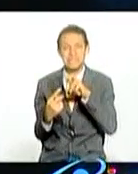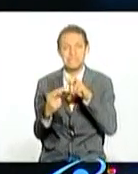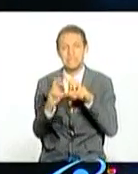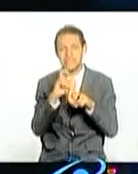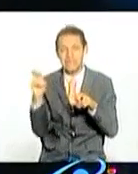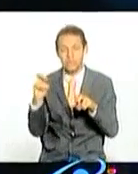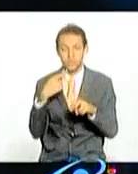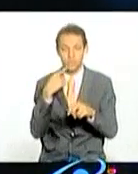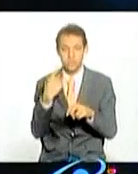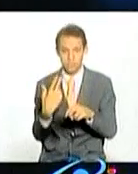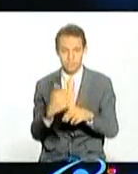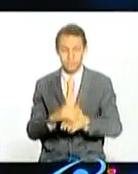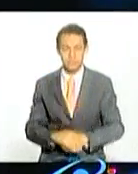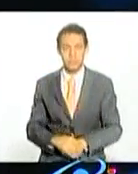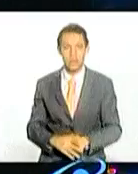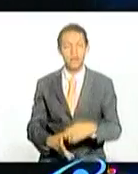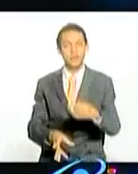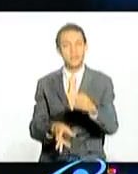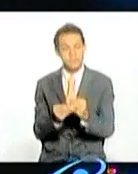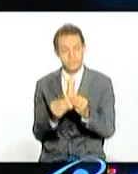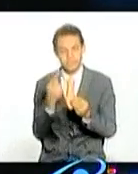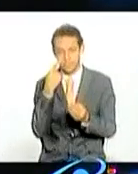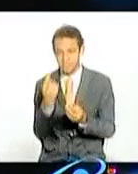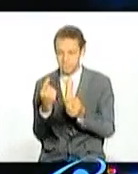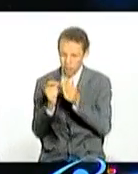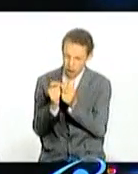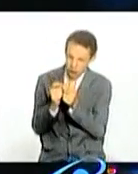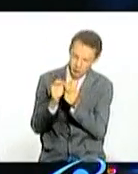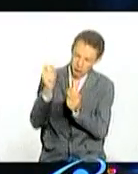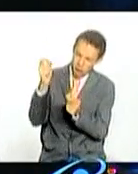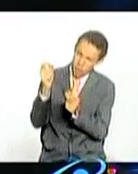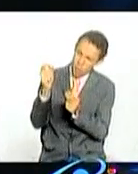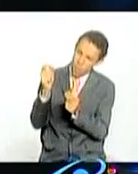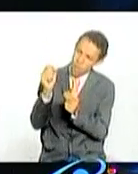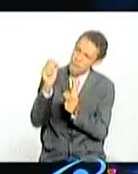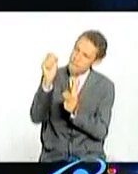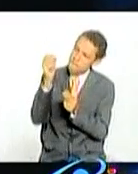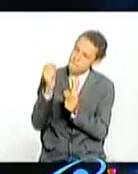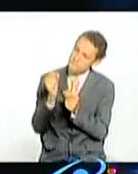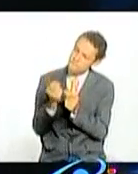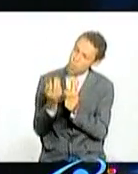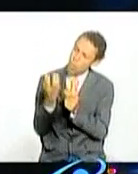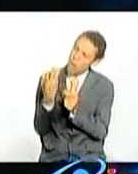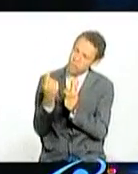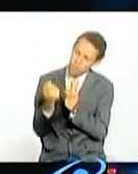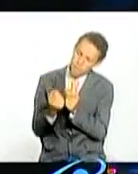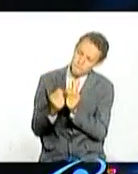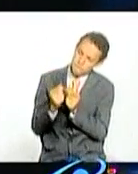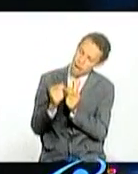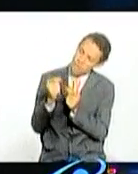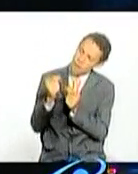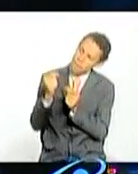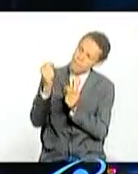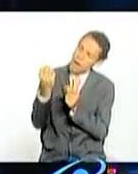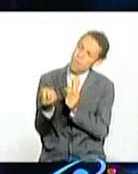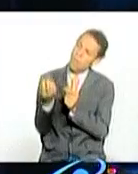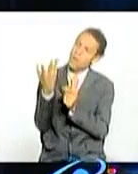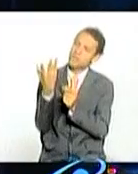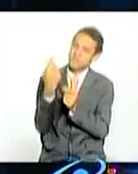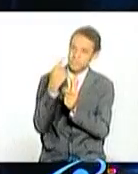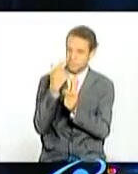Y lo que nosotros hacemos es primero una medición del lóbulo longitudinalmente. Medimos el